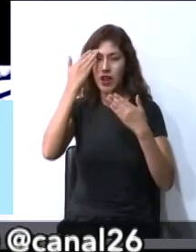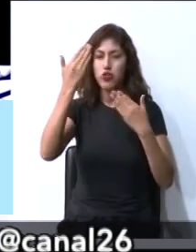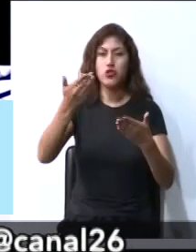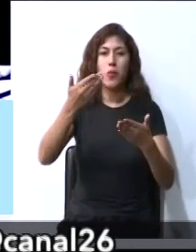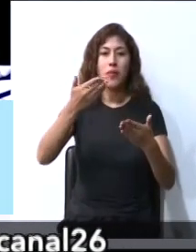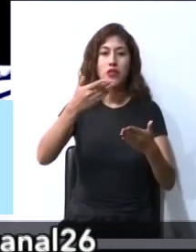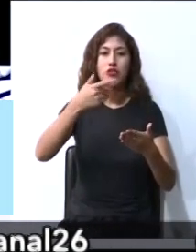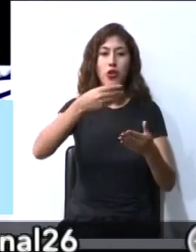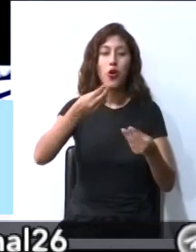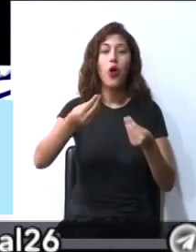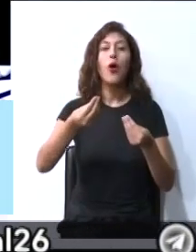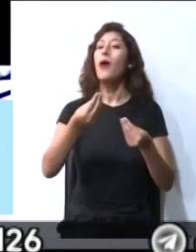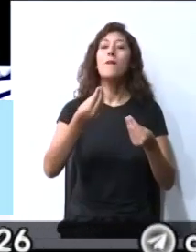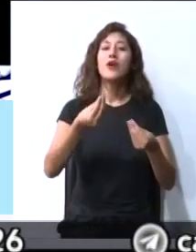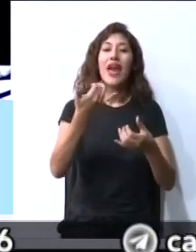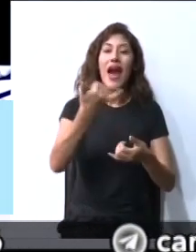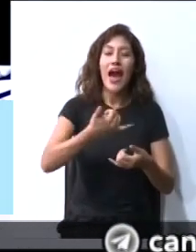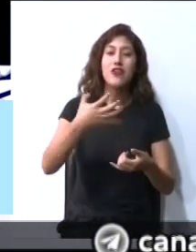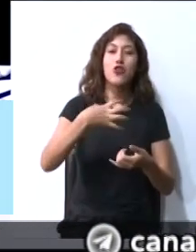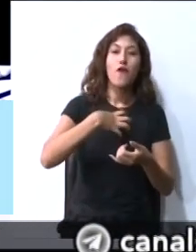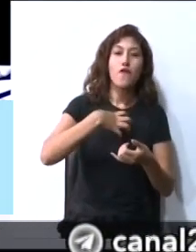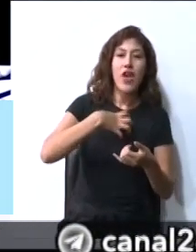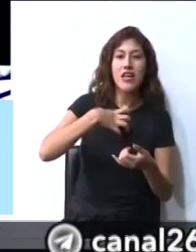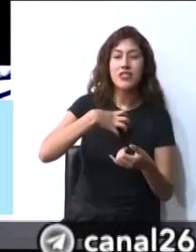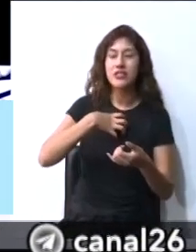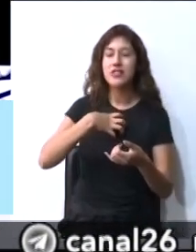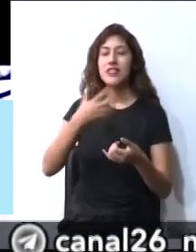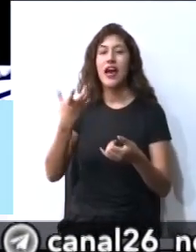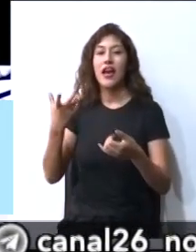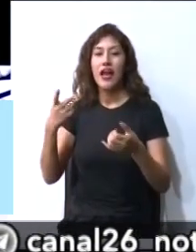de confianza entre los ciudadanos y la policía.